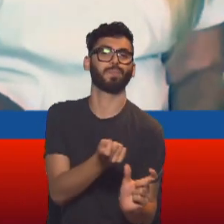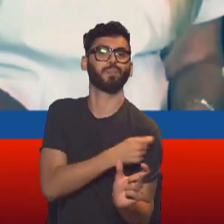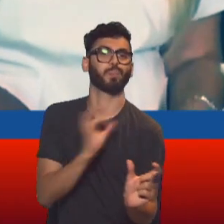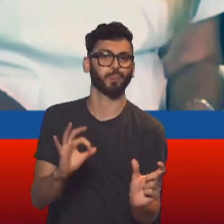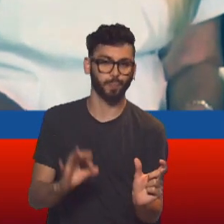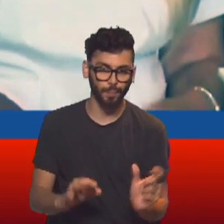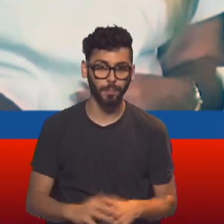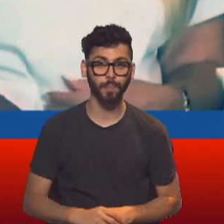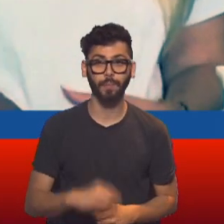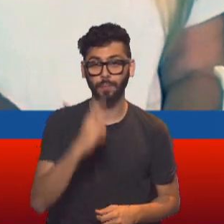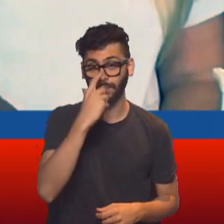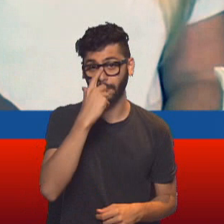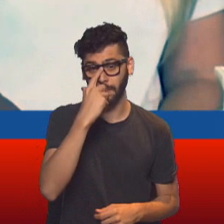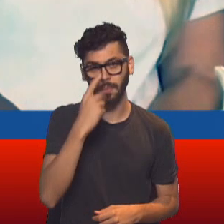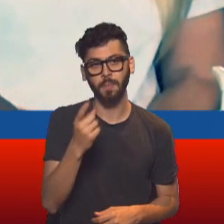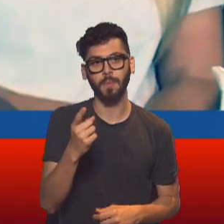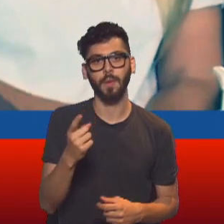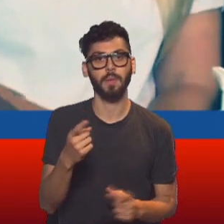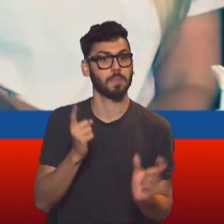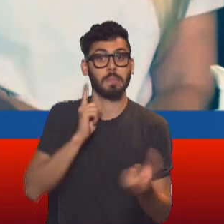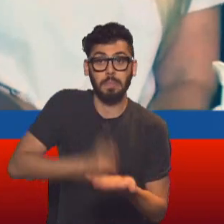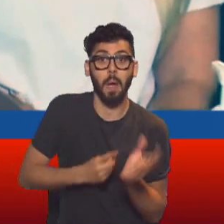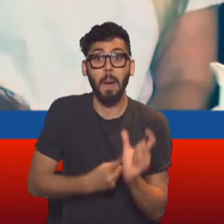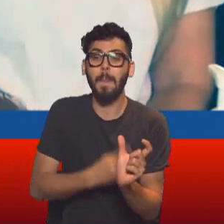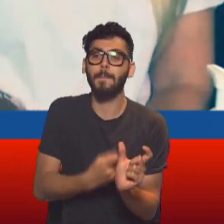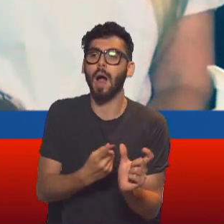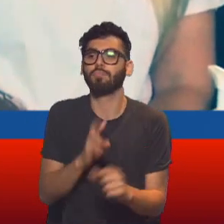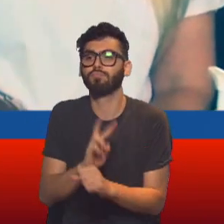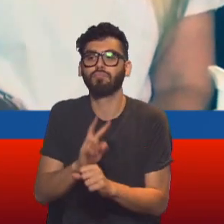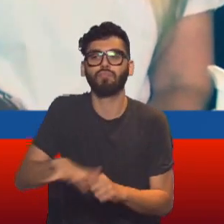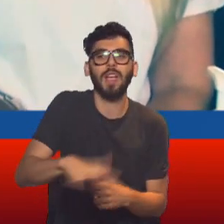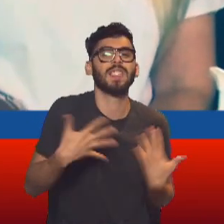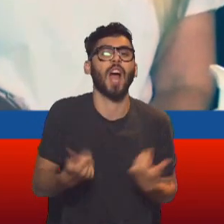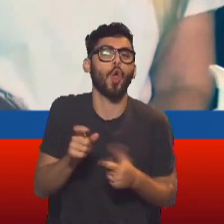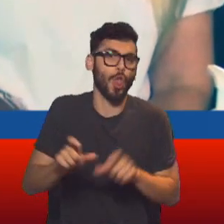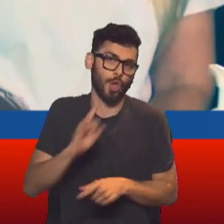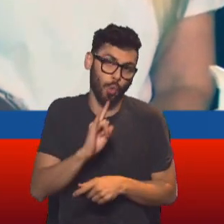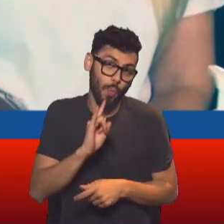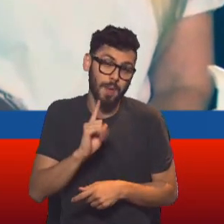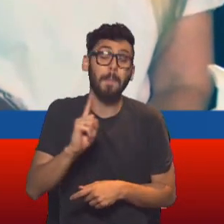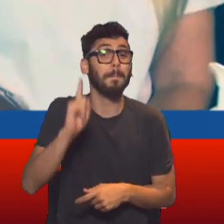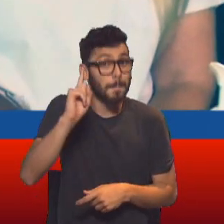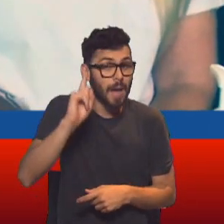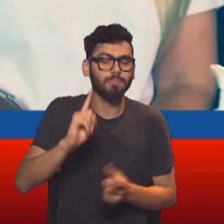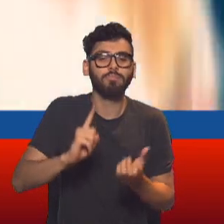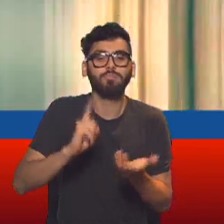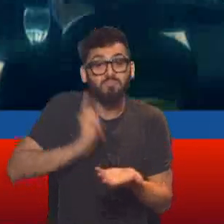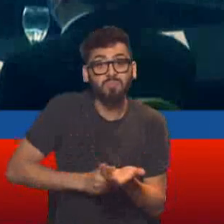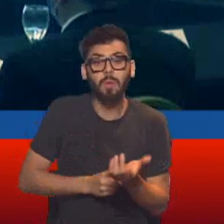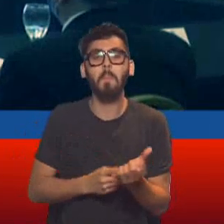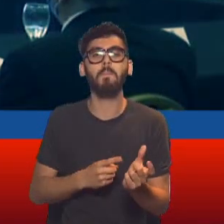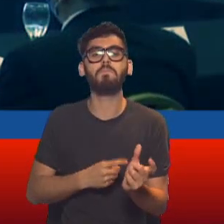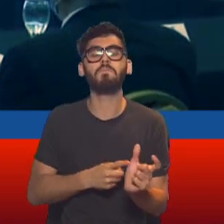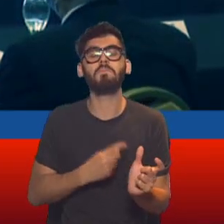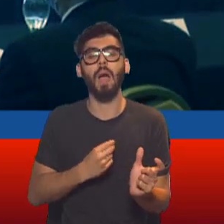medida que lleva a preservar la salud y la vida de los tucumanos, pero también fundamentalmente una medida que lleva